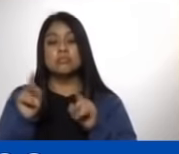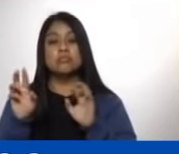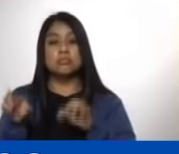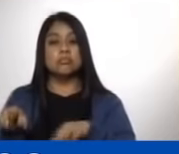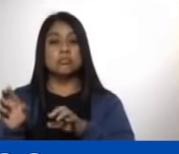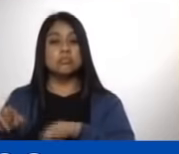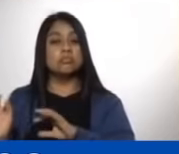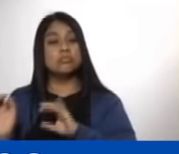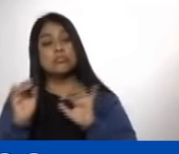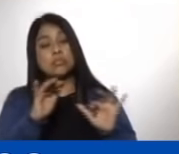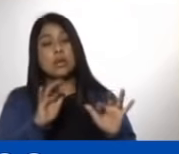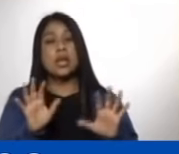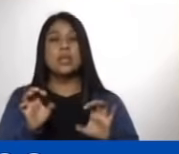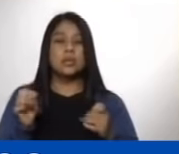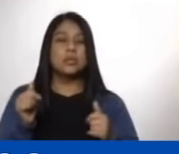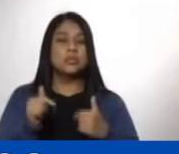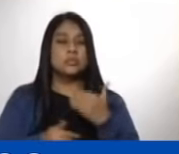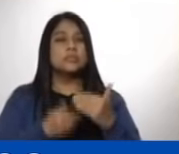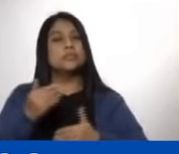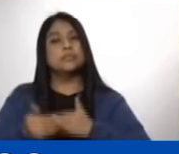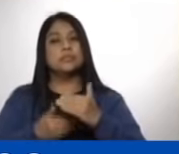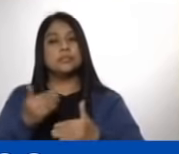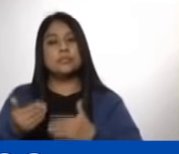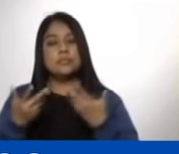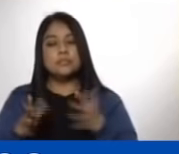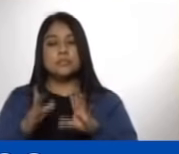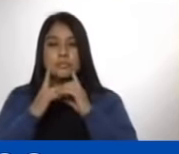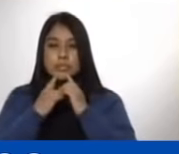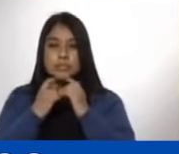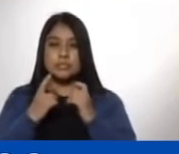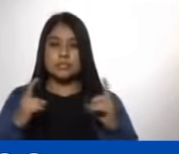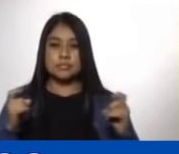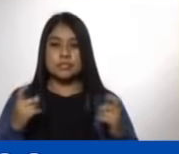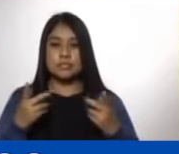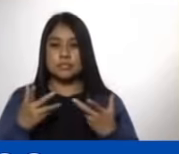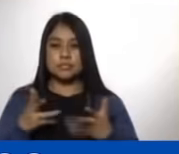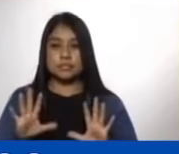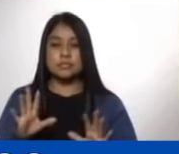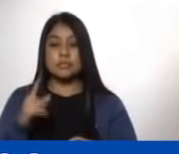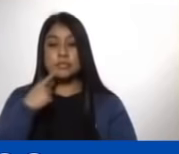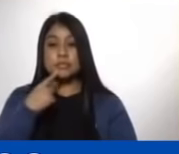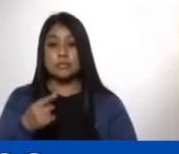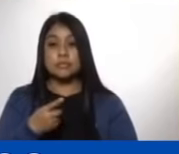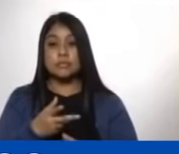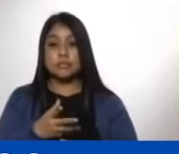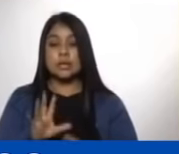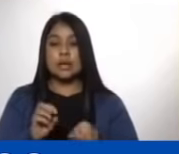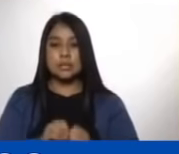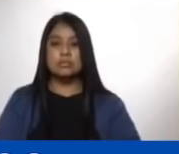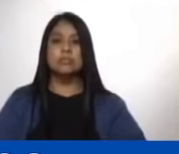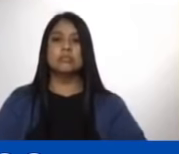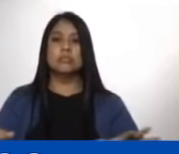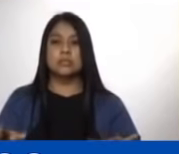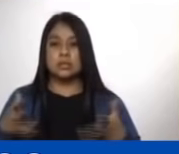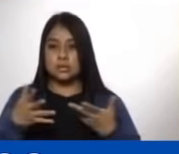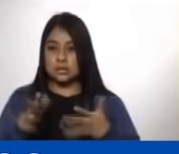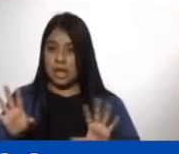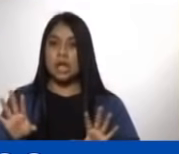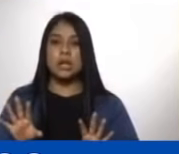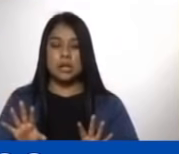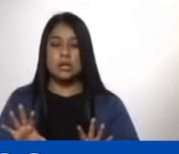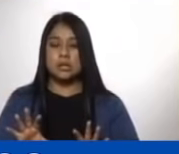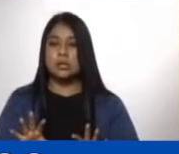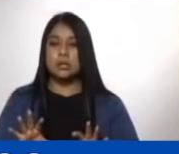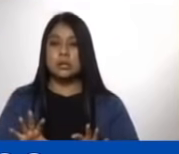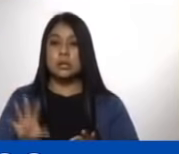En ese sentido, se ha venido haciendo una campaña que nosotros pedimos también que fuera una campaña regional, que se regionalizara, puesto